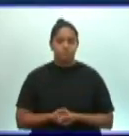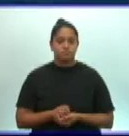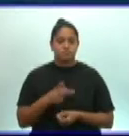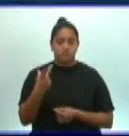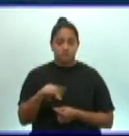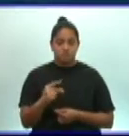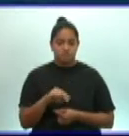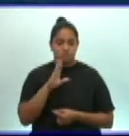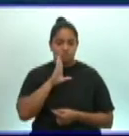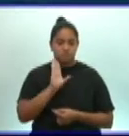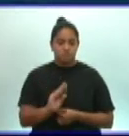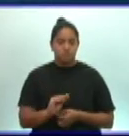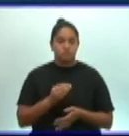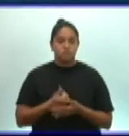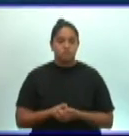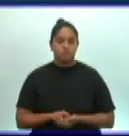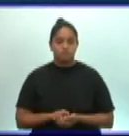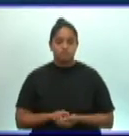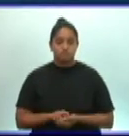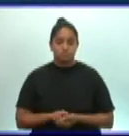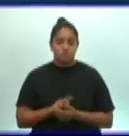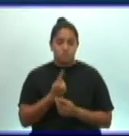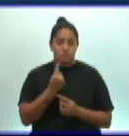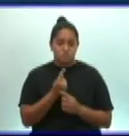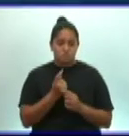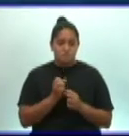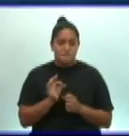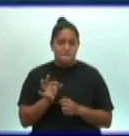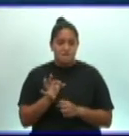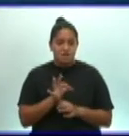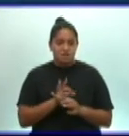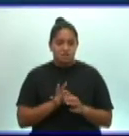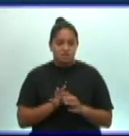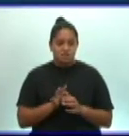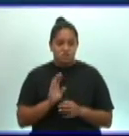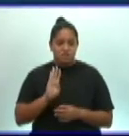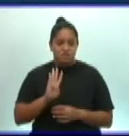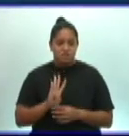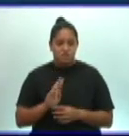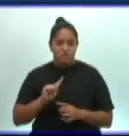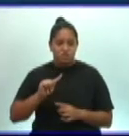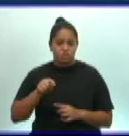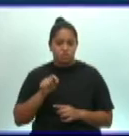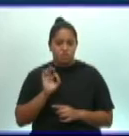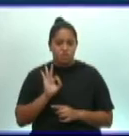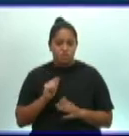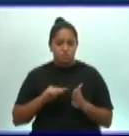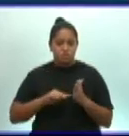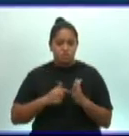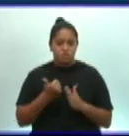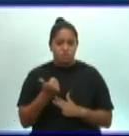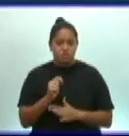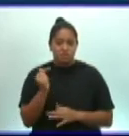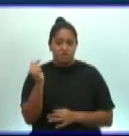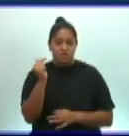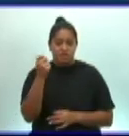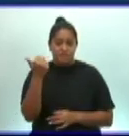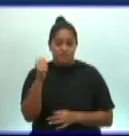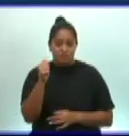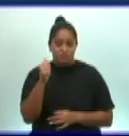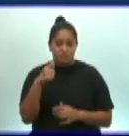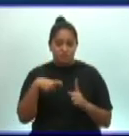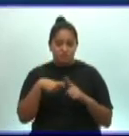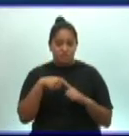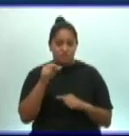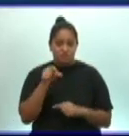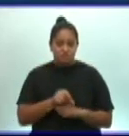así. Bueno, una partícula de 4,8 por 10 a la menos 10 kilogramos y